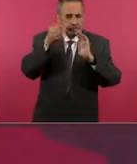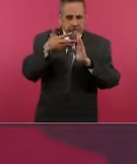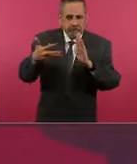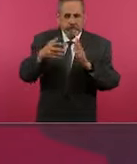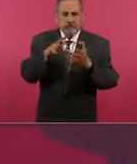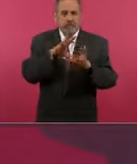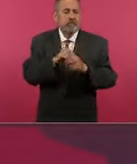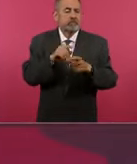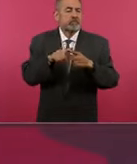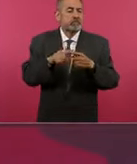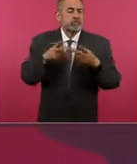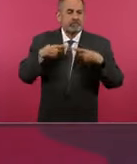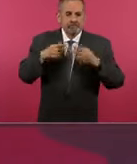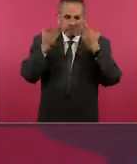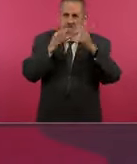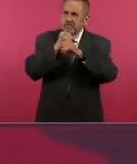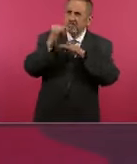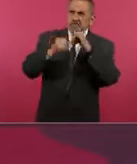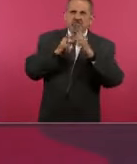a internacionalistas,